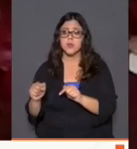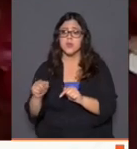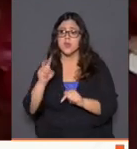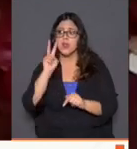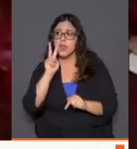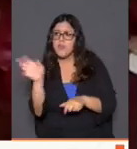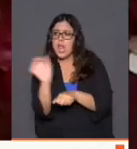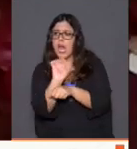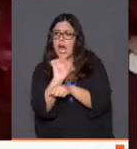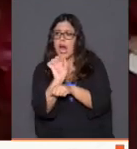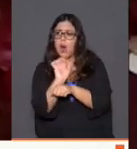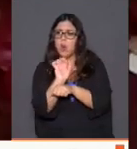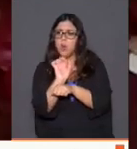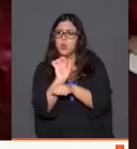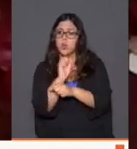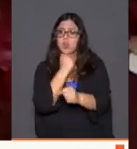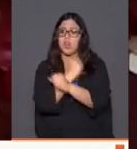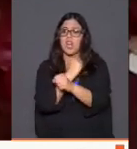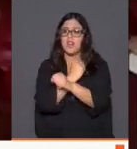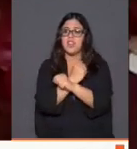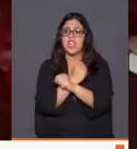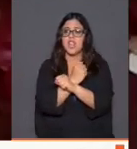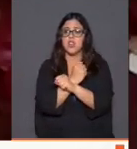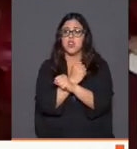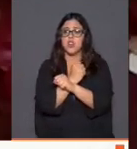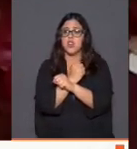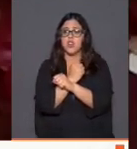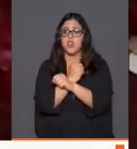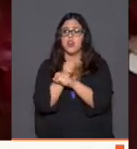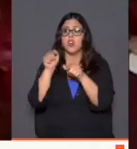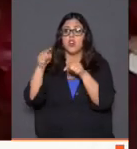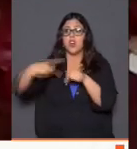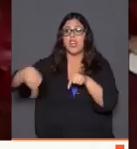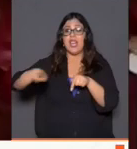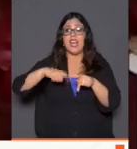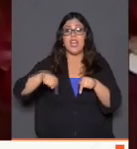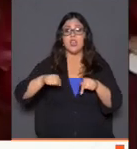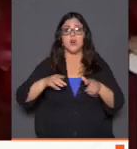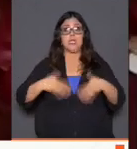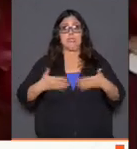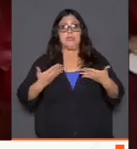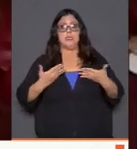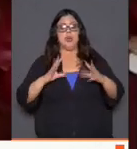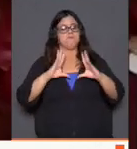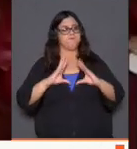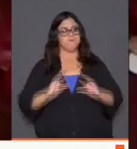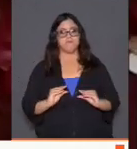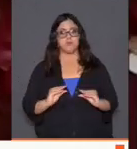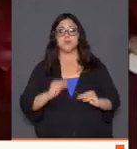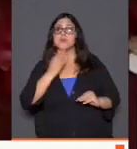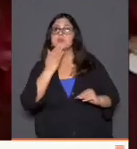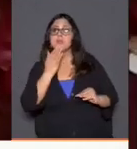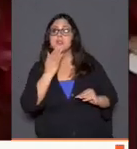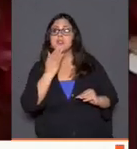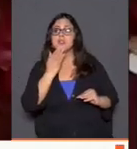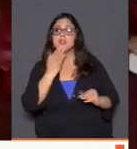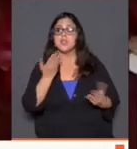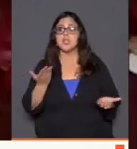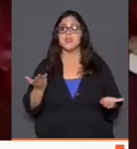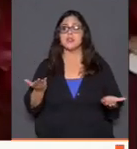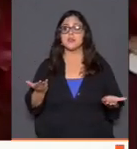pasar de carabinero, eso desincentiva el hecho de que ocurra. Por otra parte, que investigaciones logre